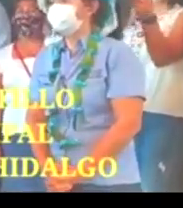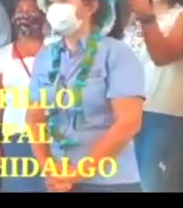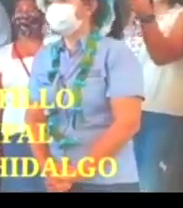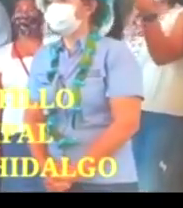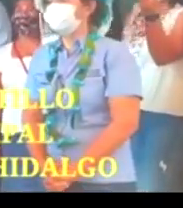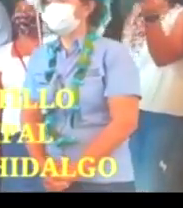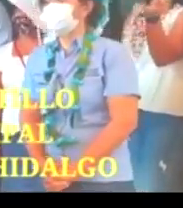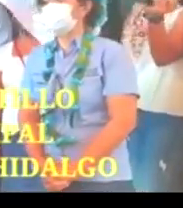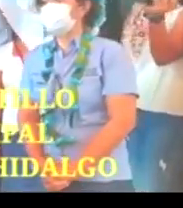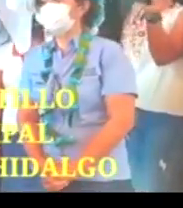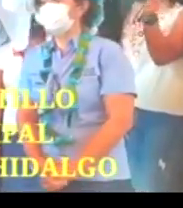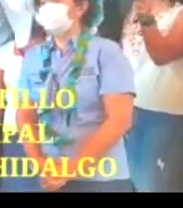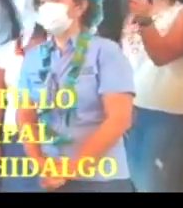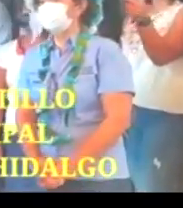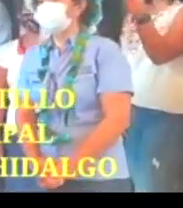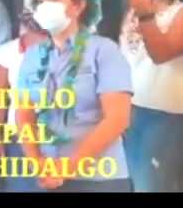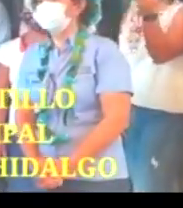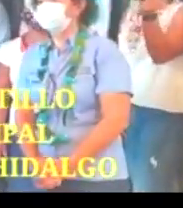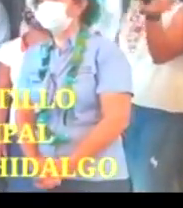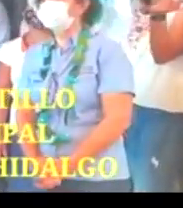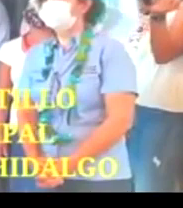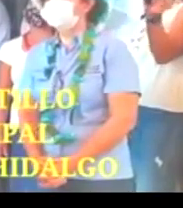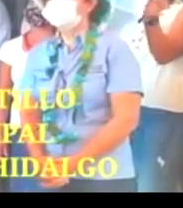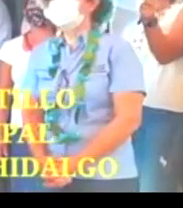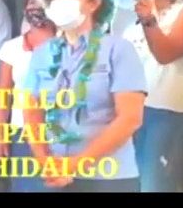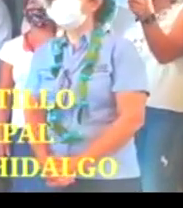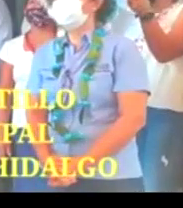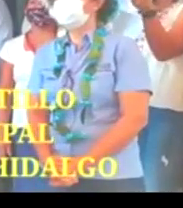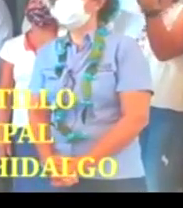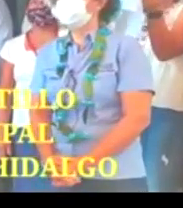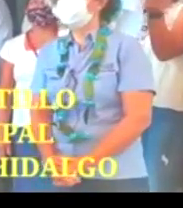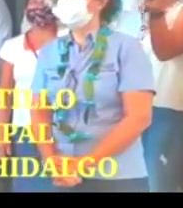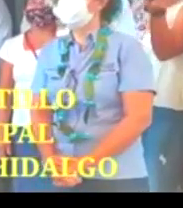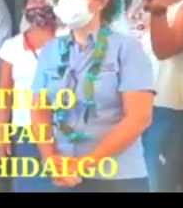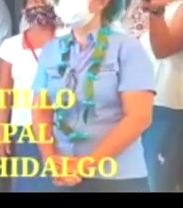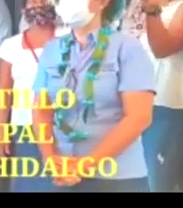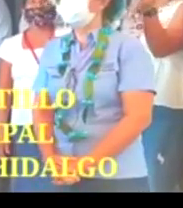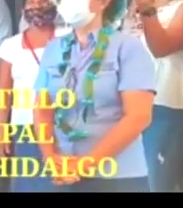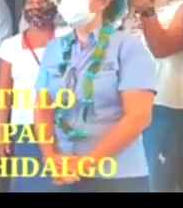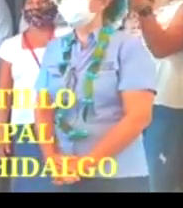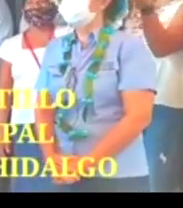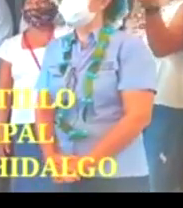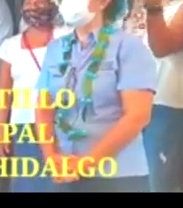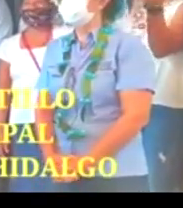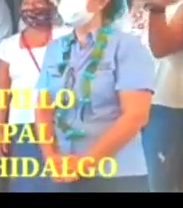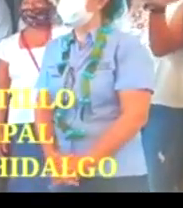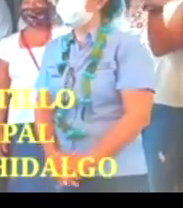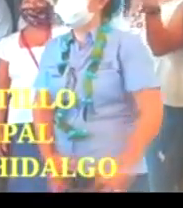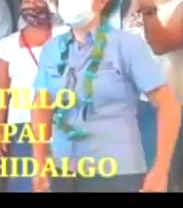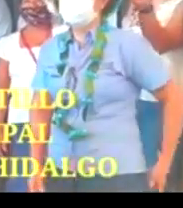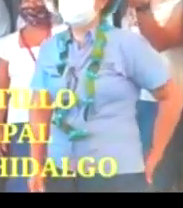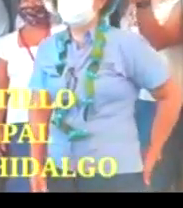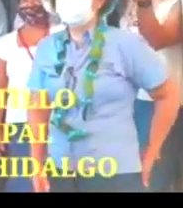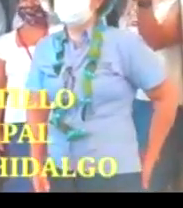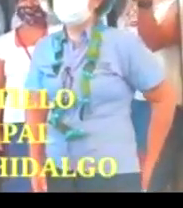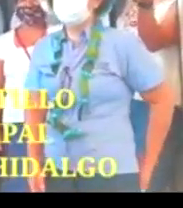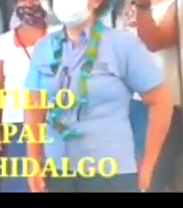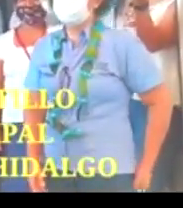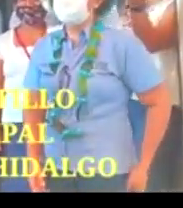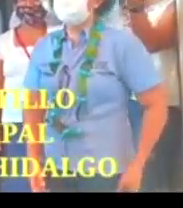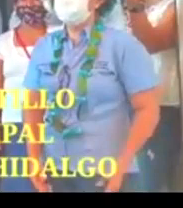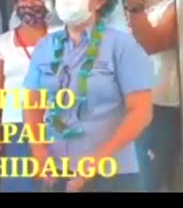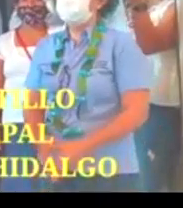de haber sido humillado por algunos integrantes del partido que estaba en el poder, tomé la decisión de